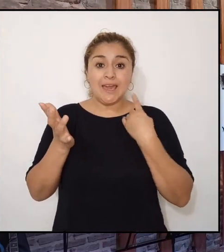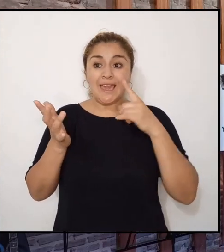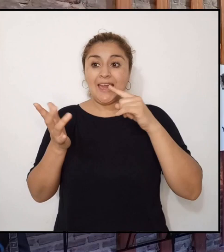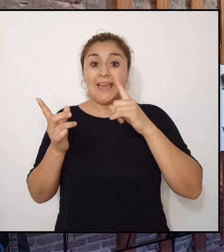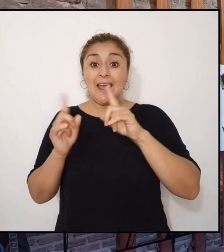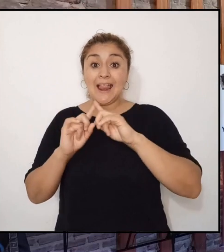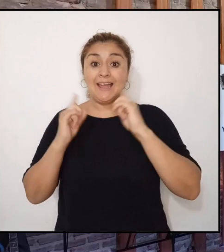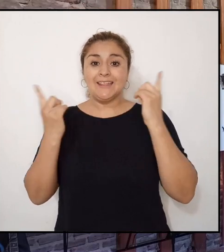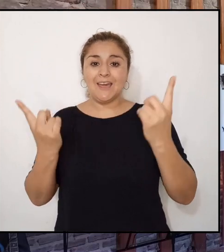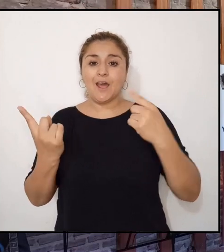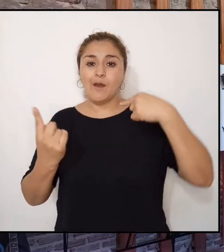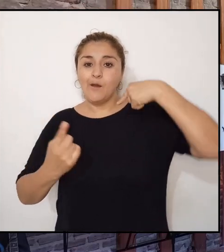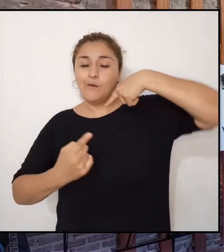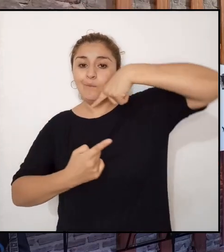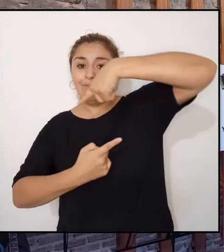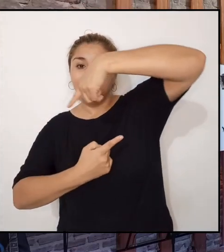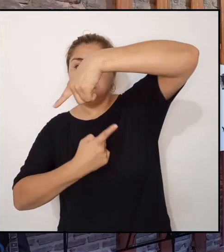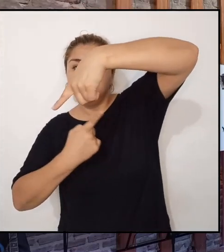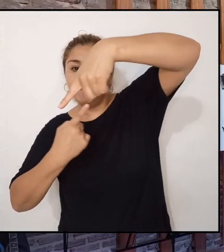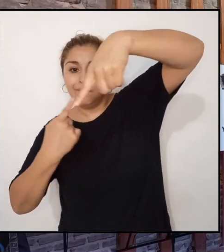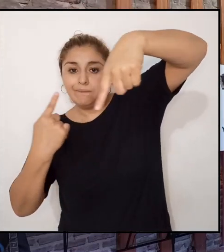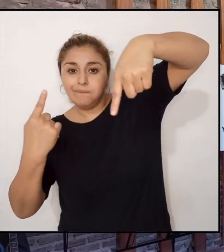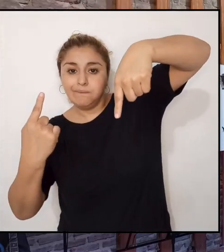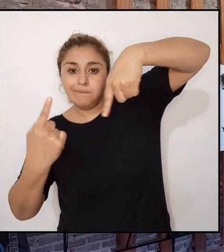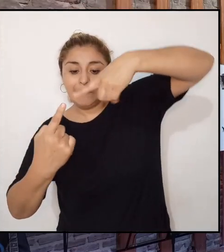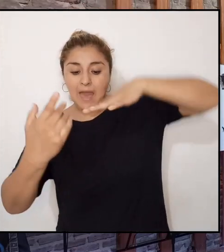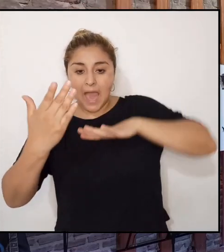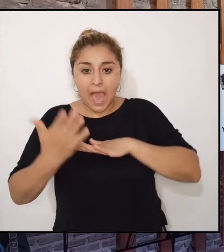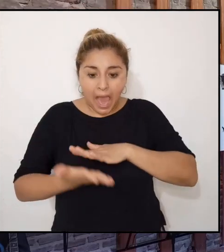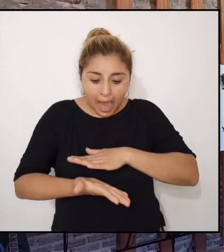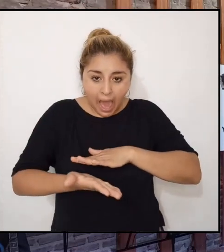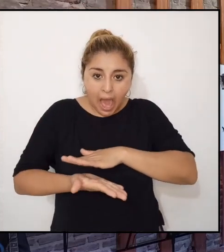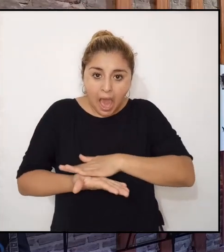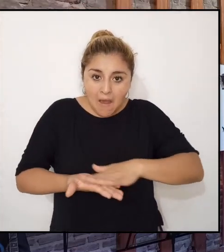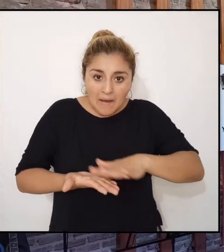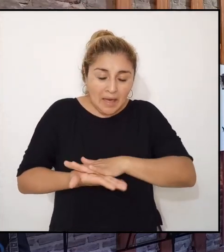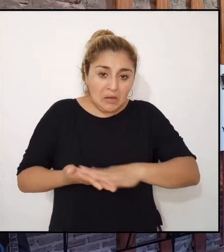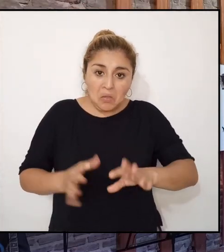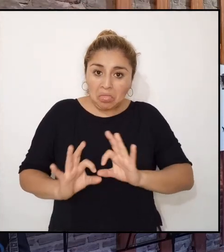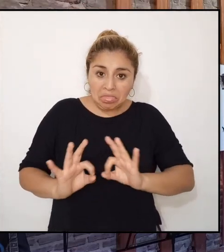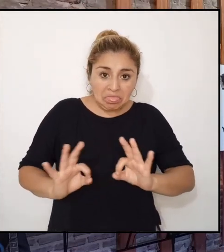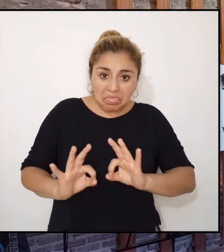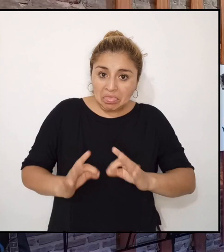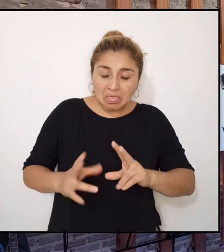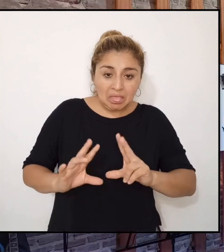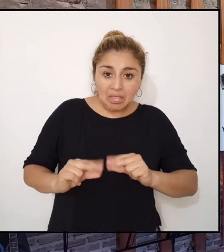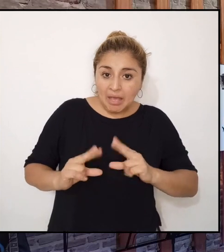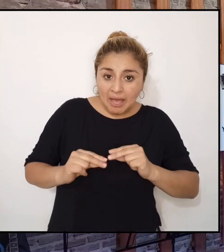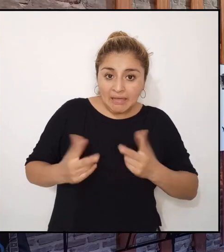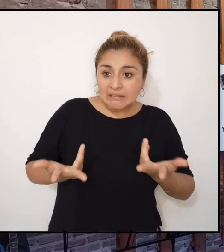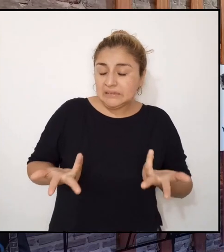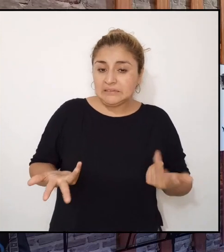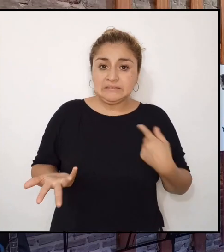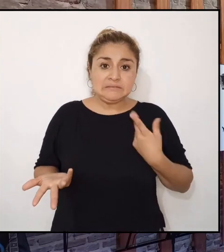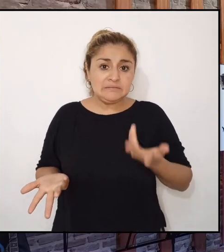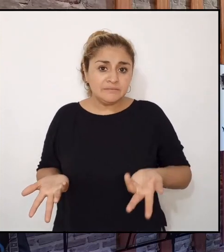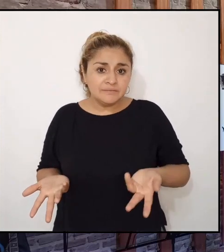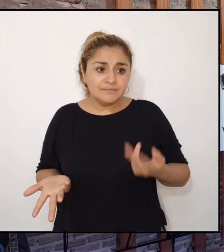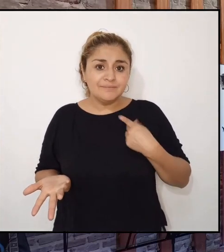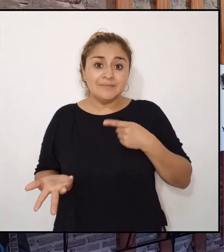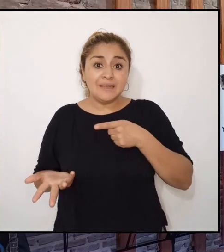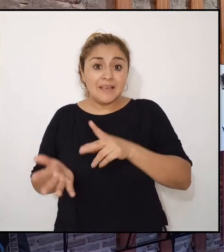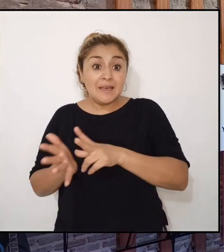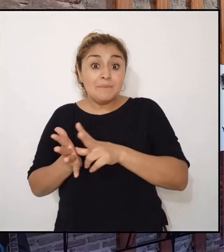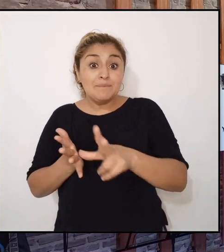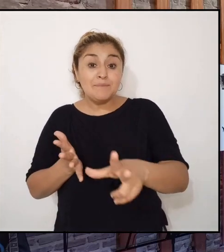nosotros vamos al libro de Isaías, capítulo 40, versículo 22, dice que el Señor está sobre el